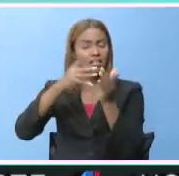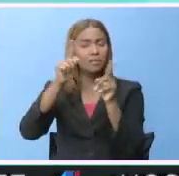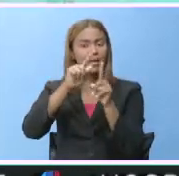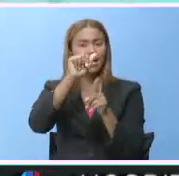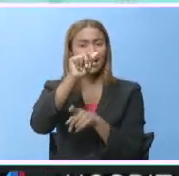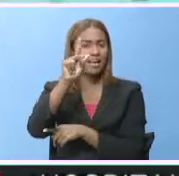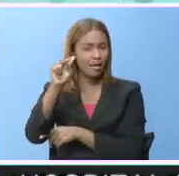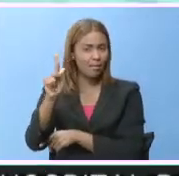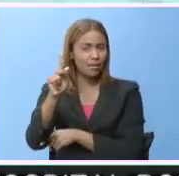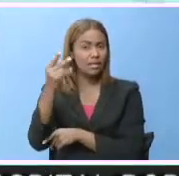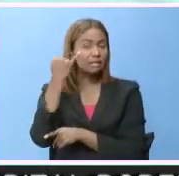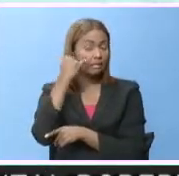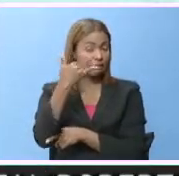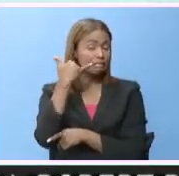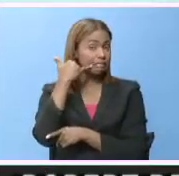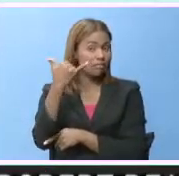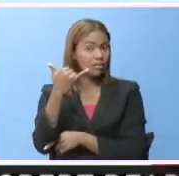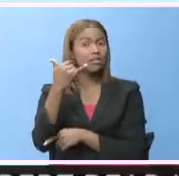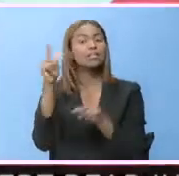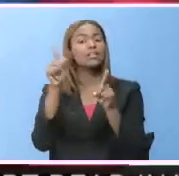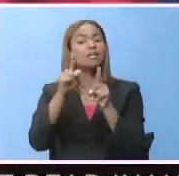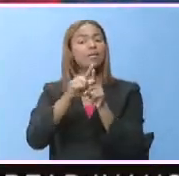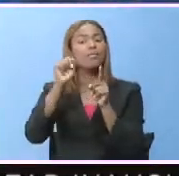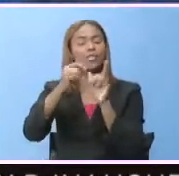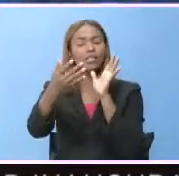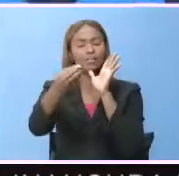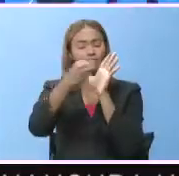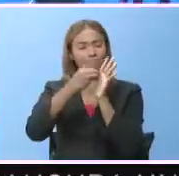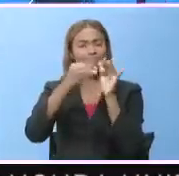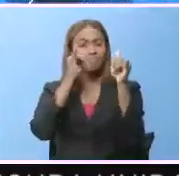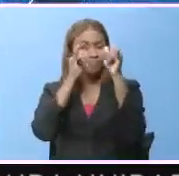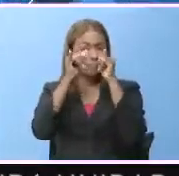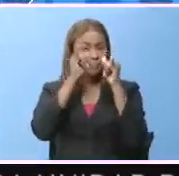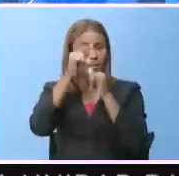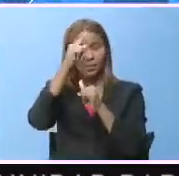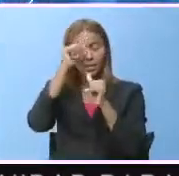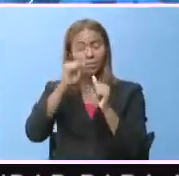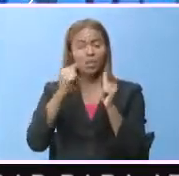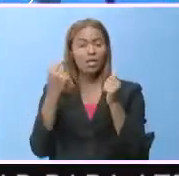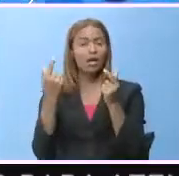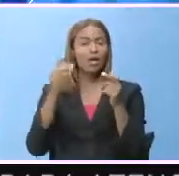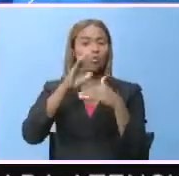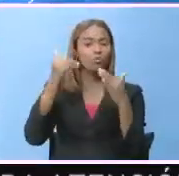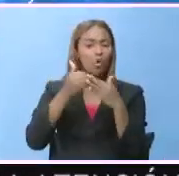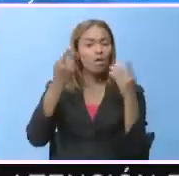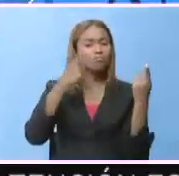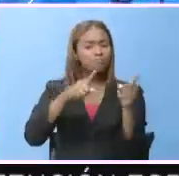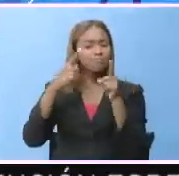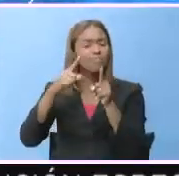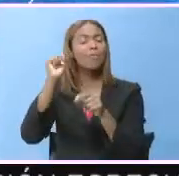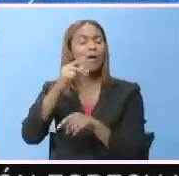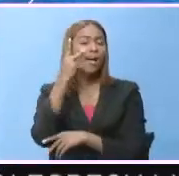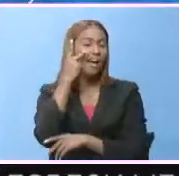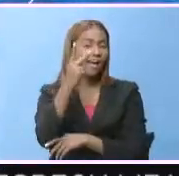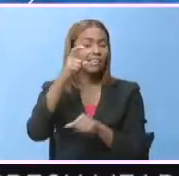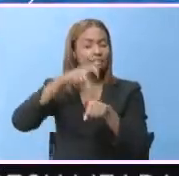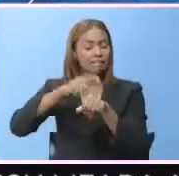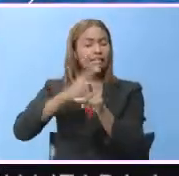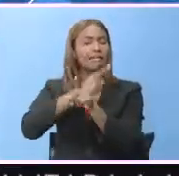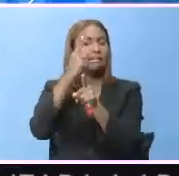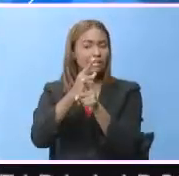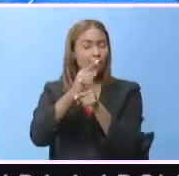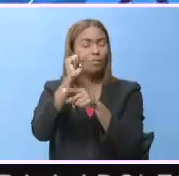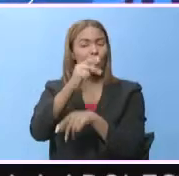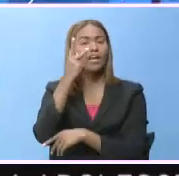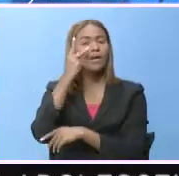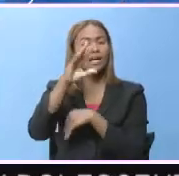través de Google Play si tienes Android. Y por supuesto, suscribirte a nuestro canal de YouTube para que las activaciones pues, puedan salirte y en tiempo real